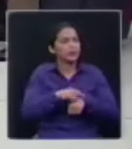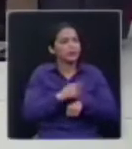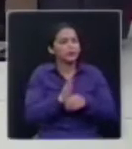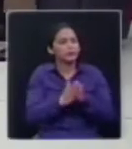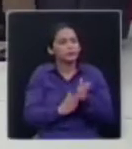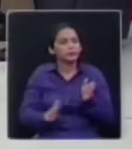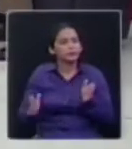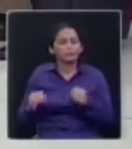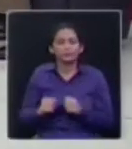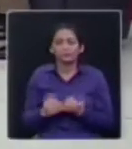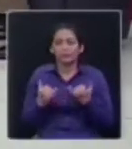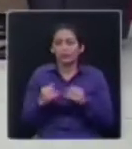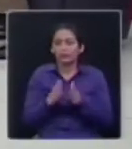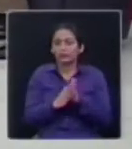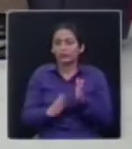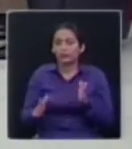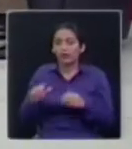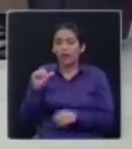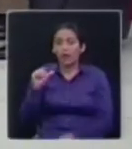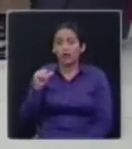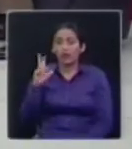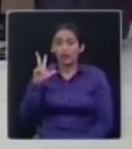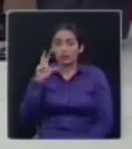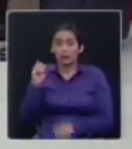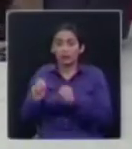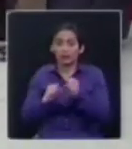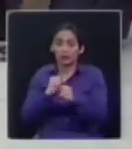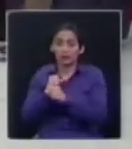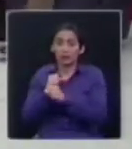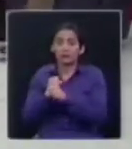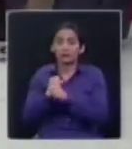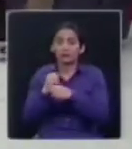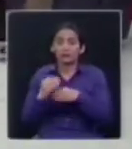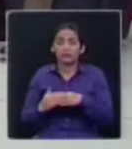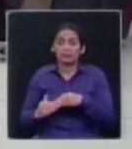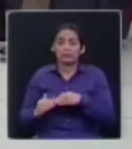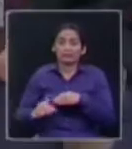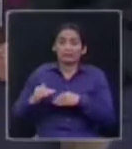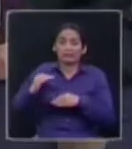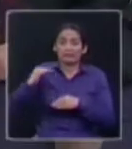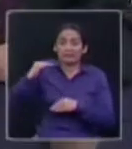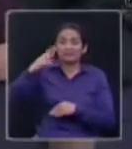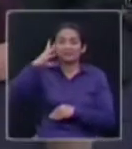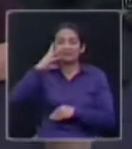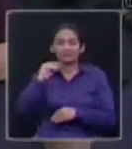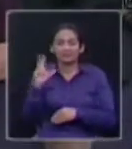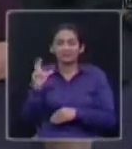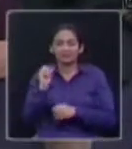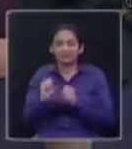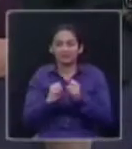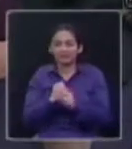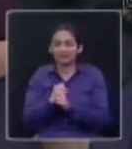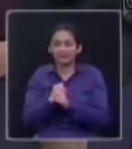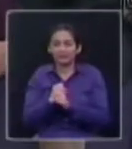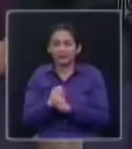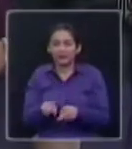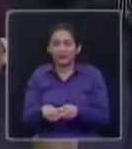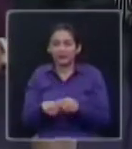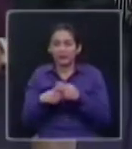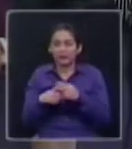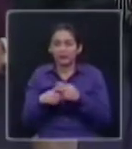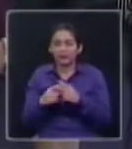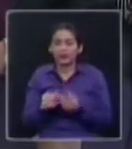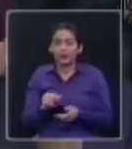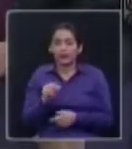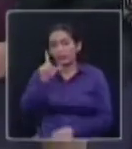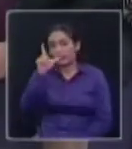nosotros somos nivel A y llevamos 30 años. Ok. Se empieza sin conocer. El nivel de entrada es el nivel D, no exige